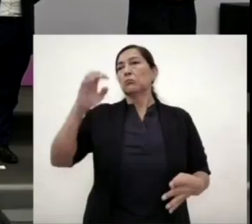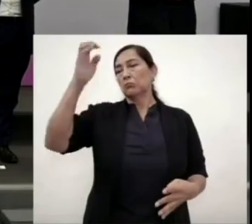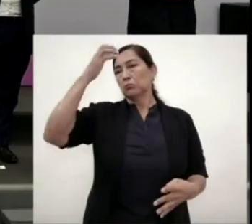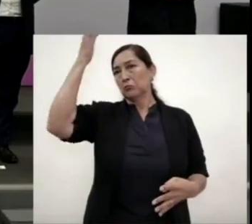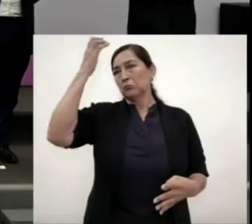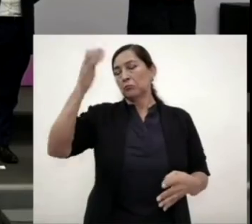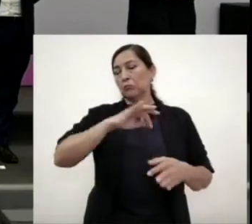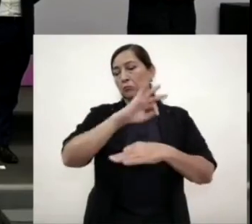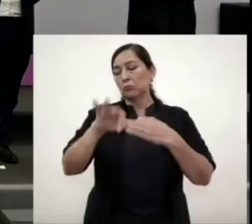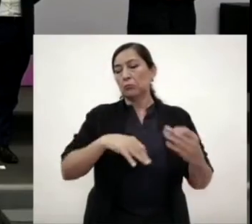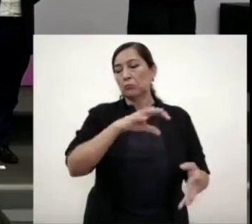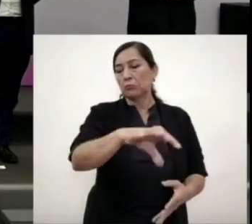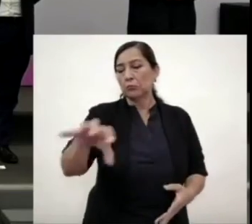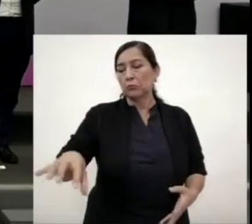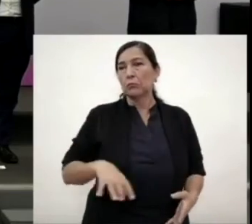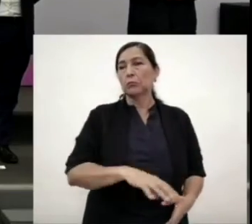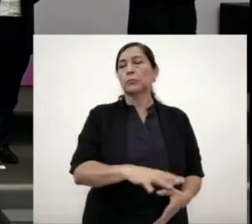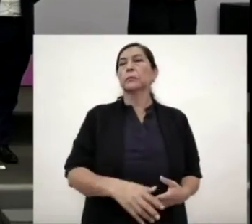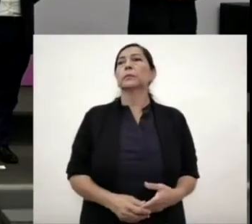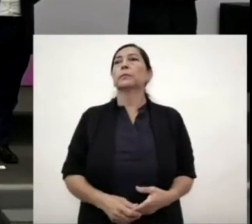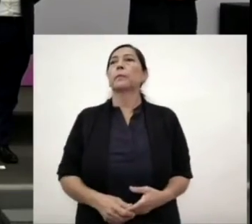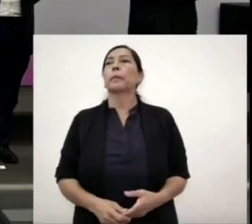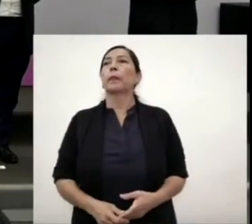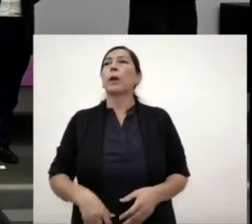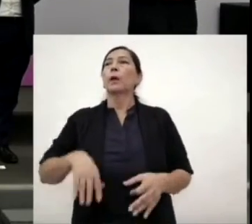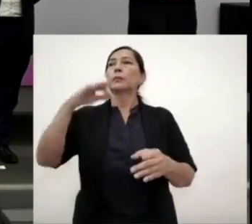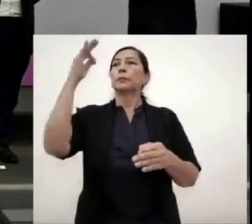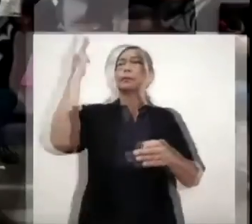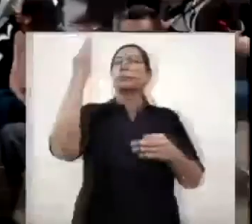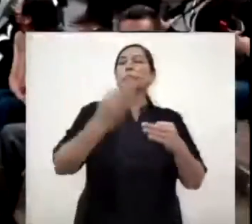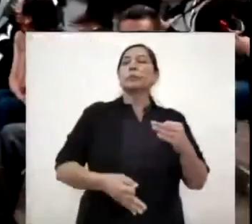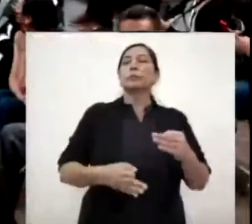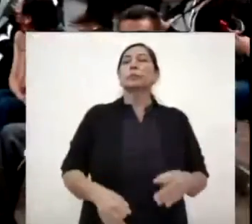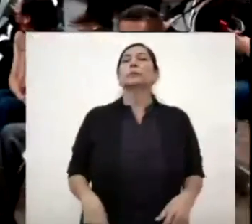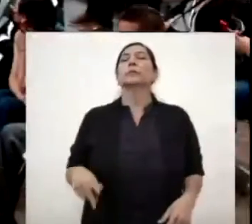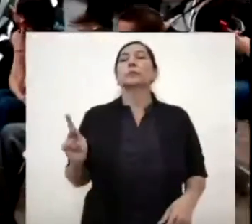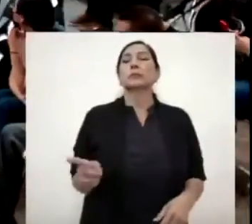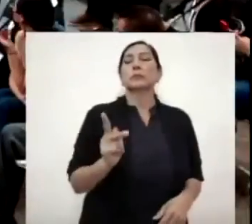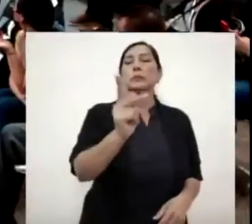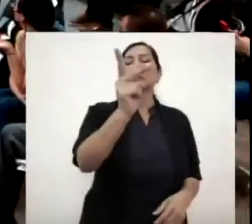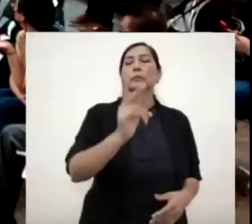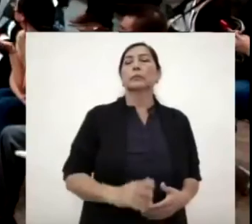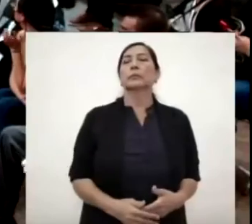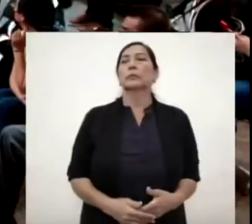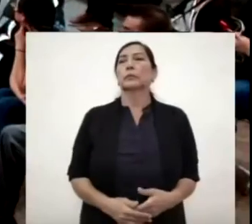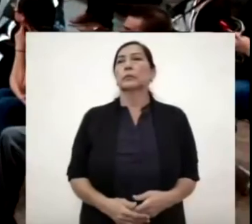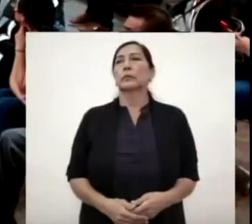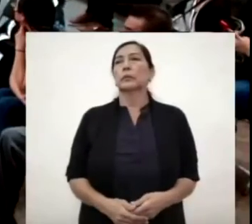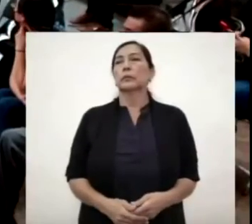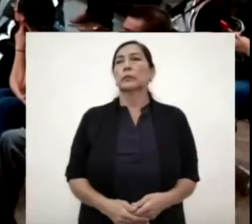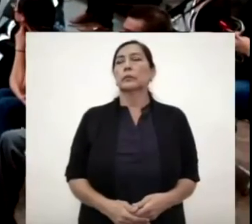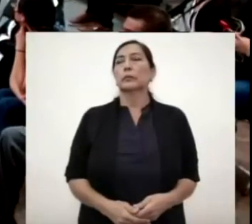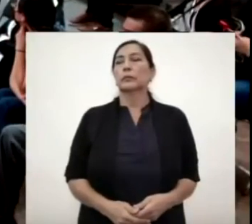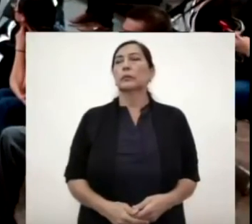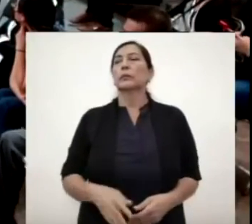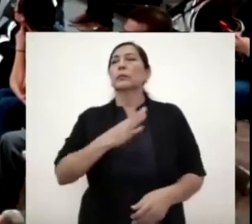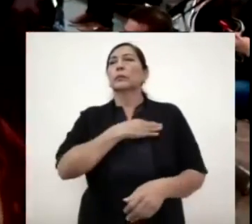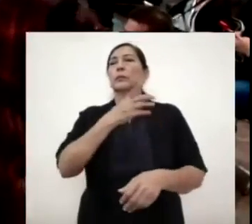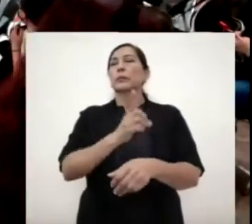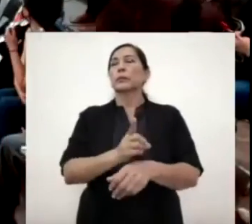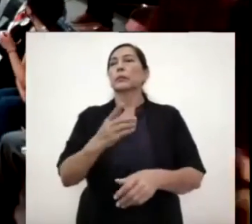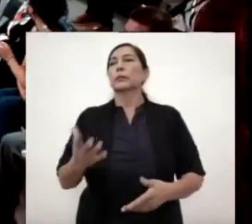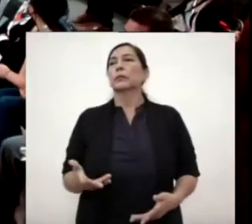bienestar. Gracias. Última pregunta, Laura Ábalos, Canal 13 Televisión. Buenos